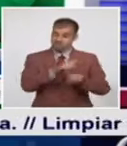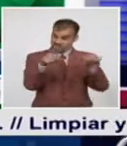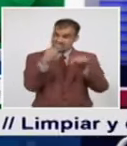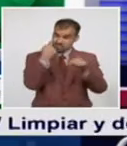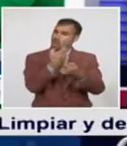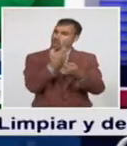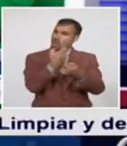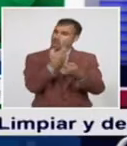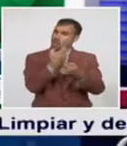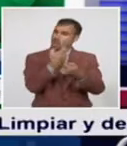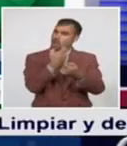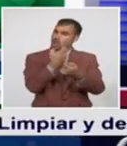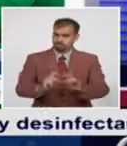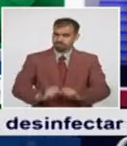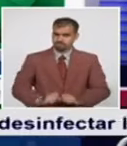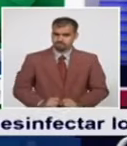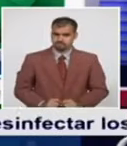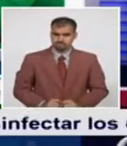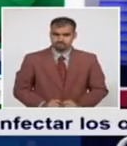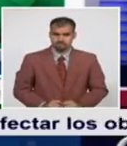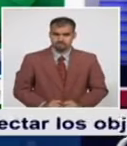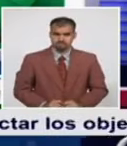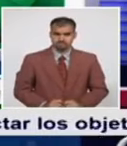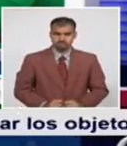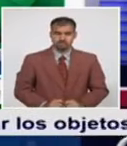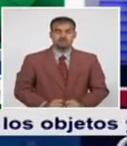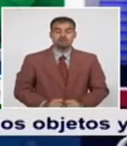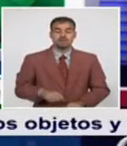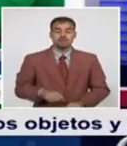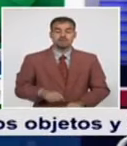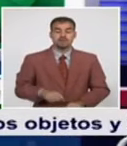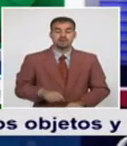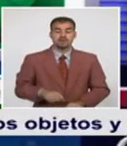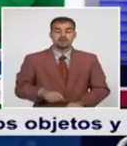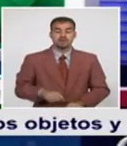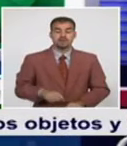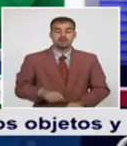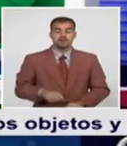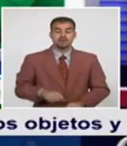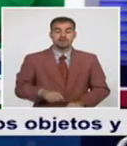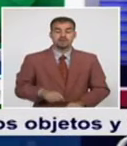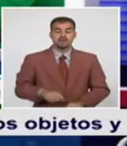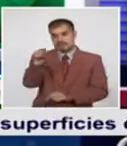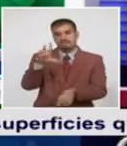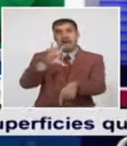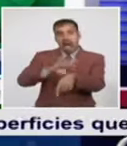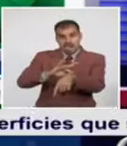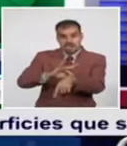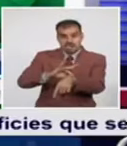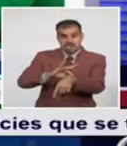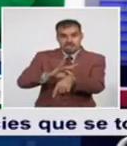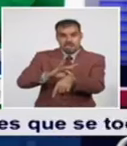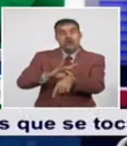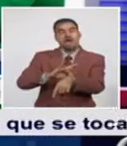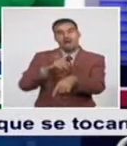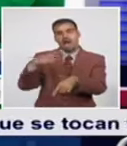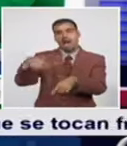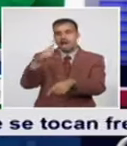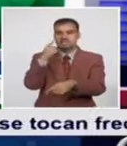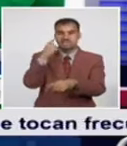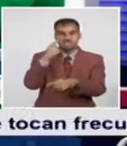pero el número de personas con síntomas que tal vez expresan un poco la mayor